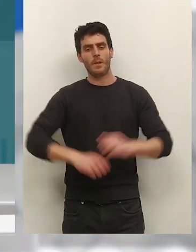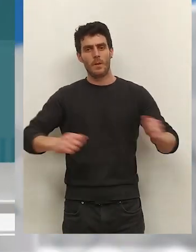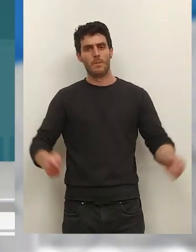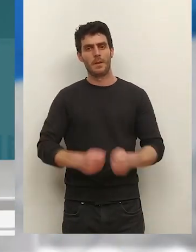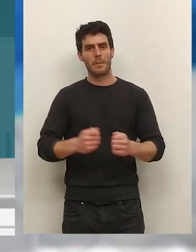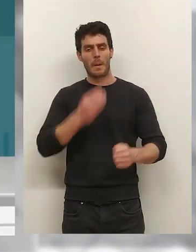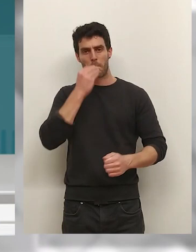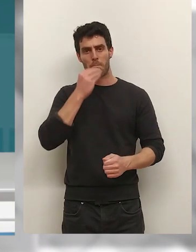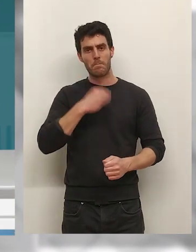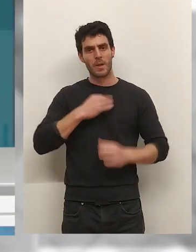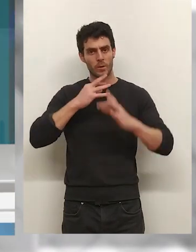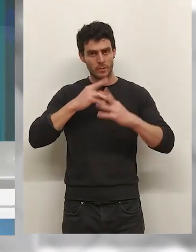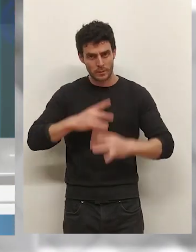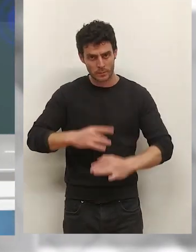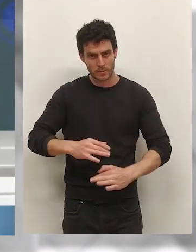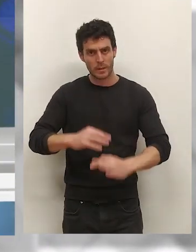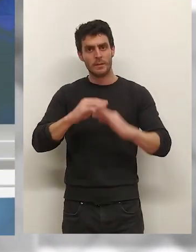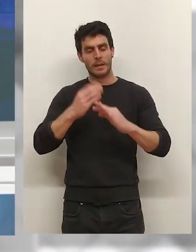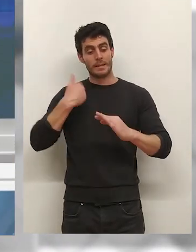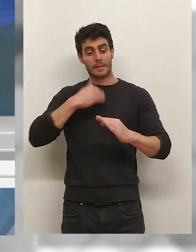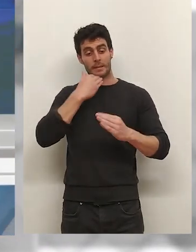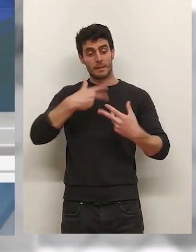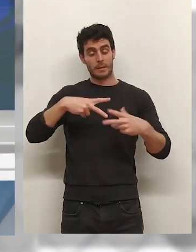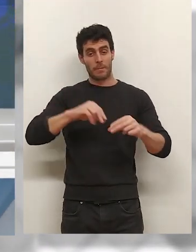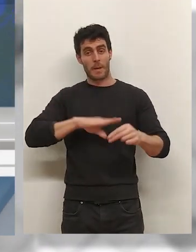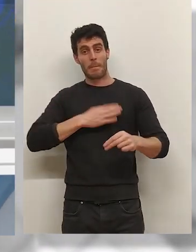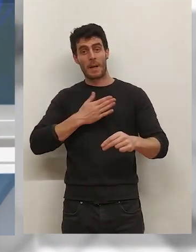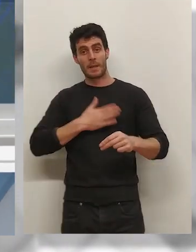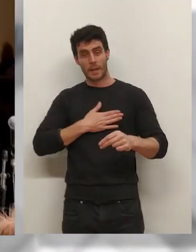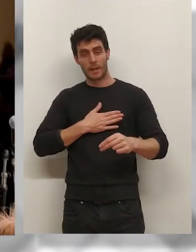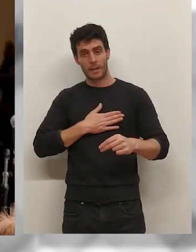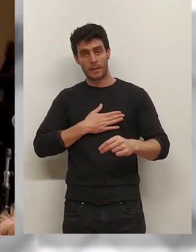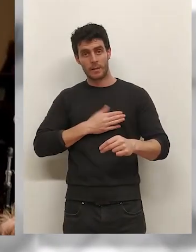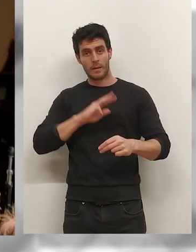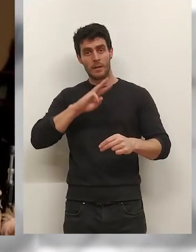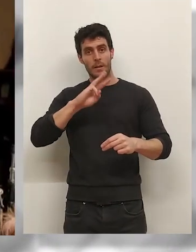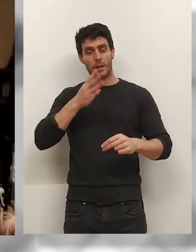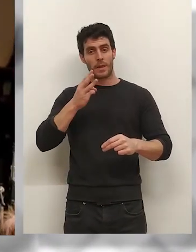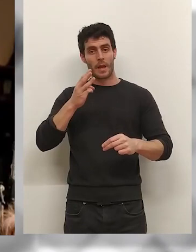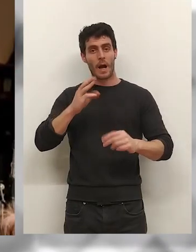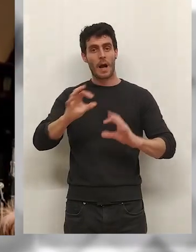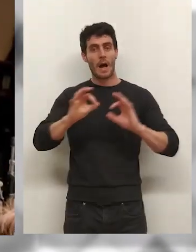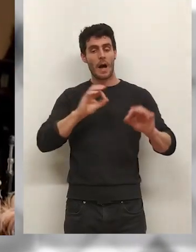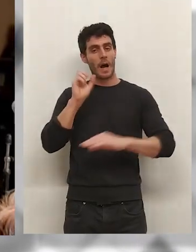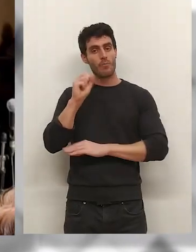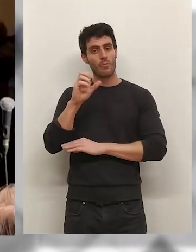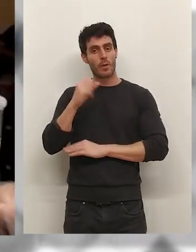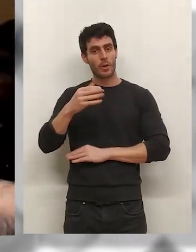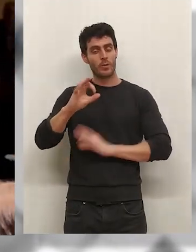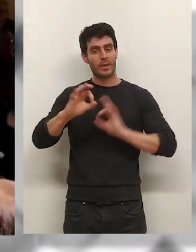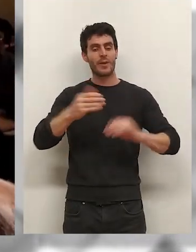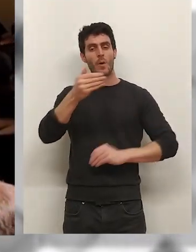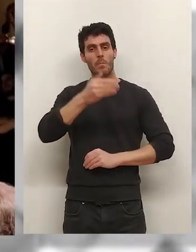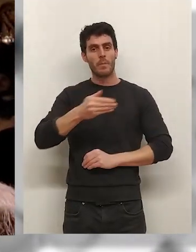El Festival Mayo Ya Sea entra en su recta final y lo hace mañana con la tercera actuación que acoge el Teatro